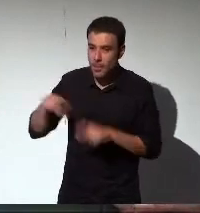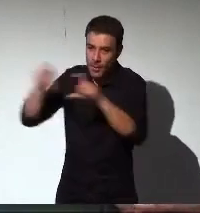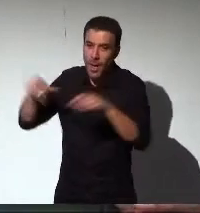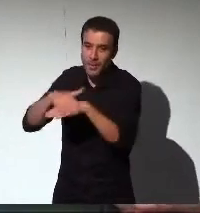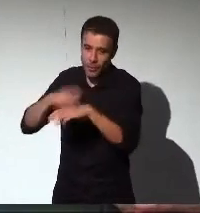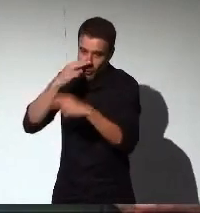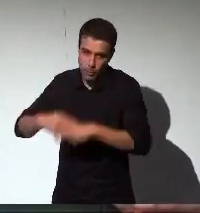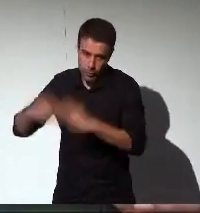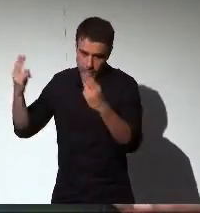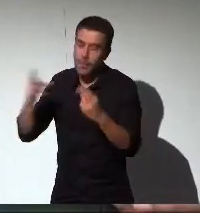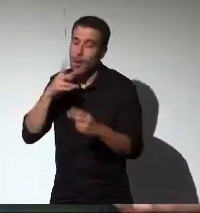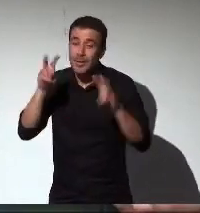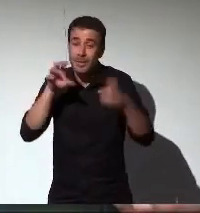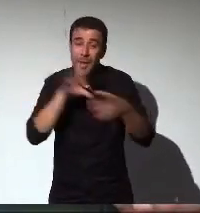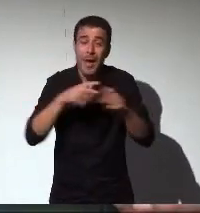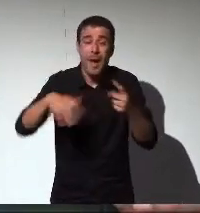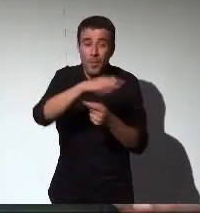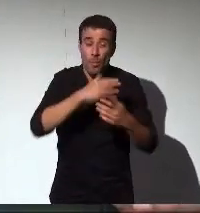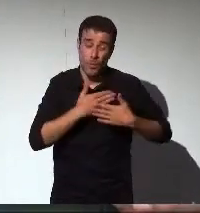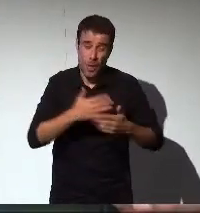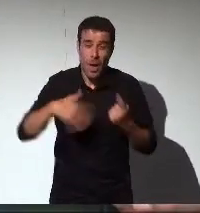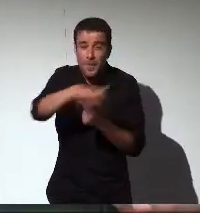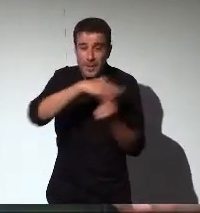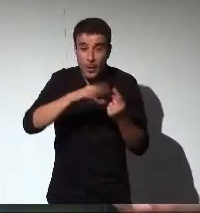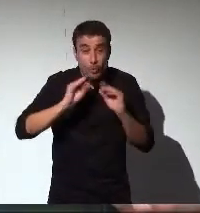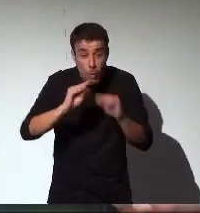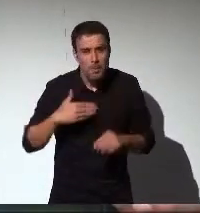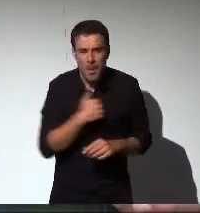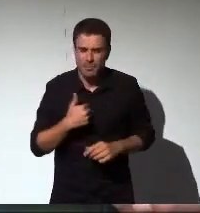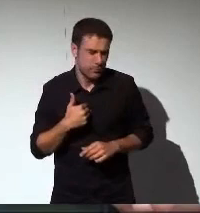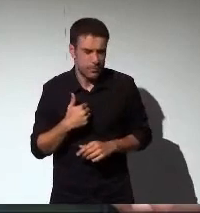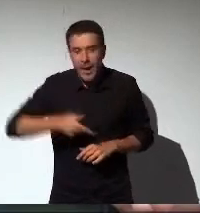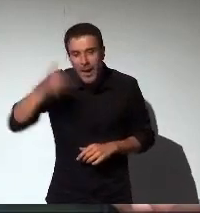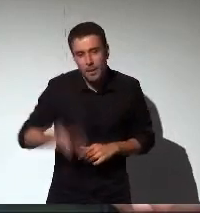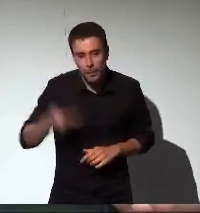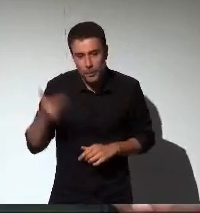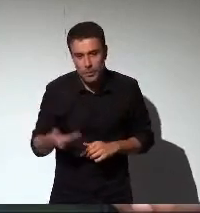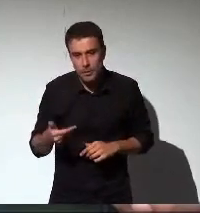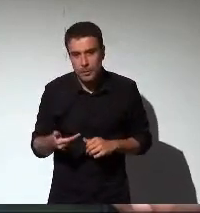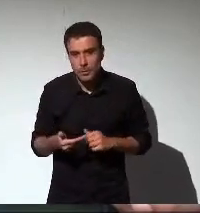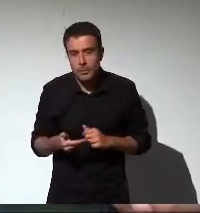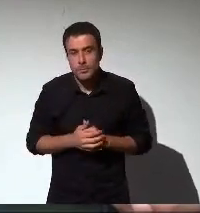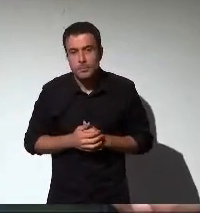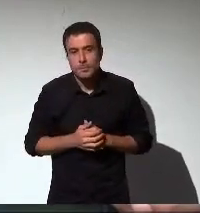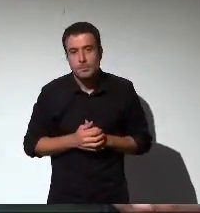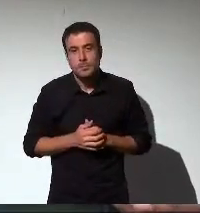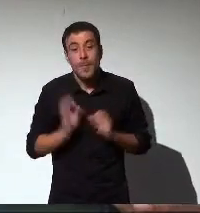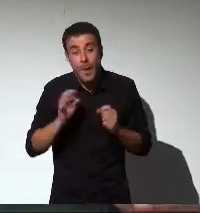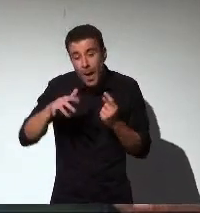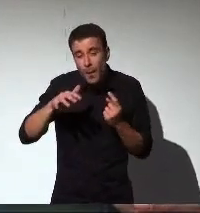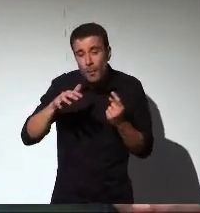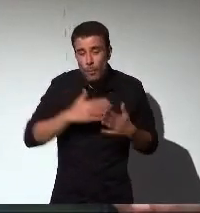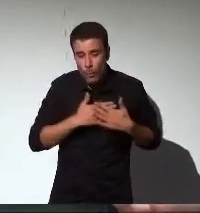Y en la parte ambiental, el voluntariado ambiental va a jugar un papel importantísimo. El voluntariado